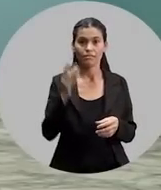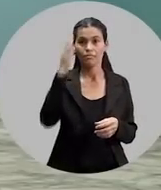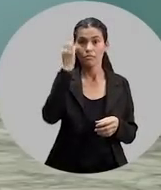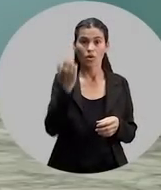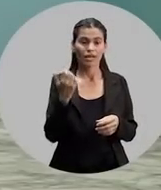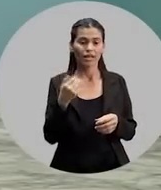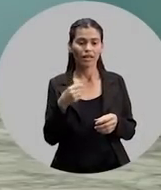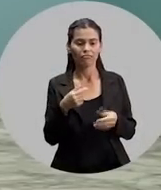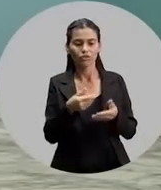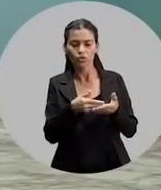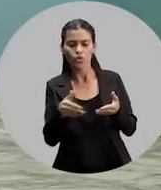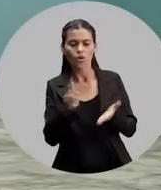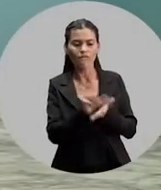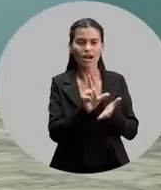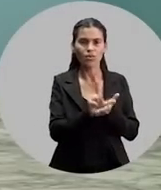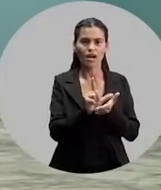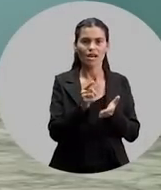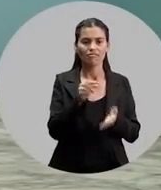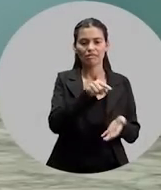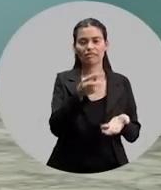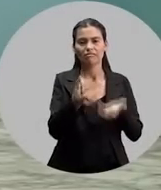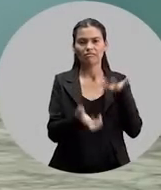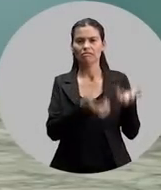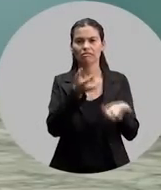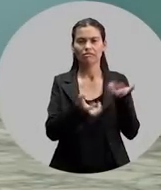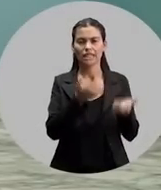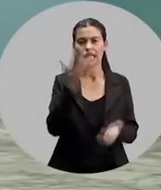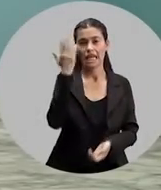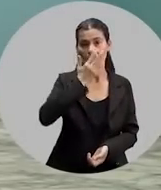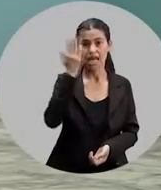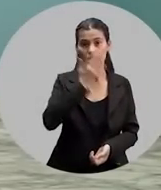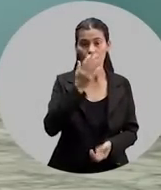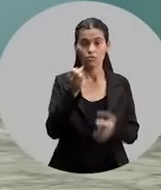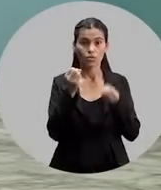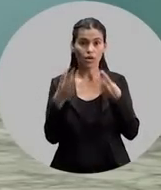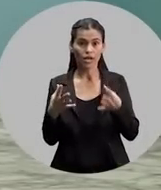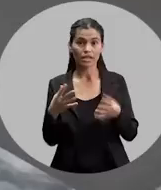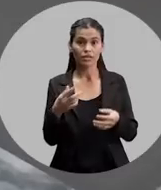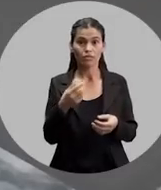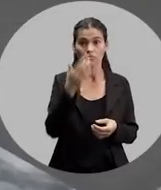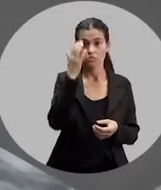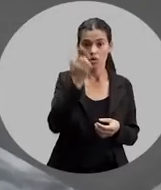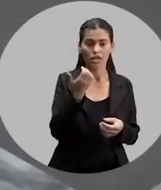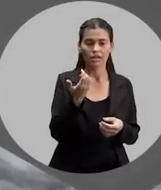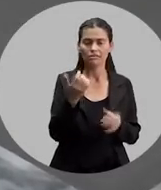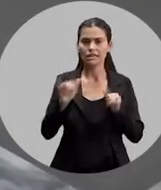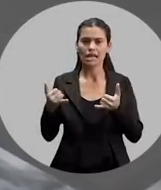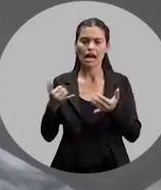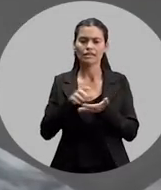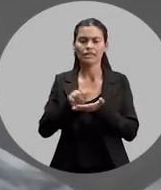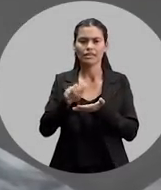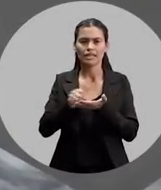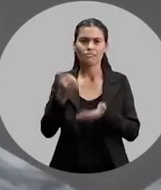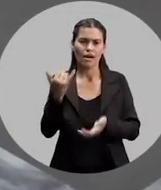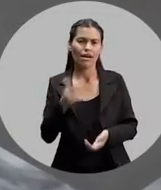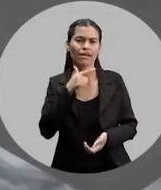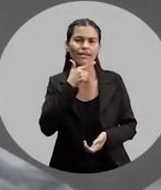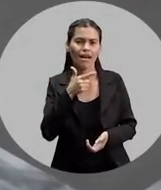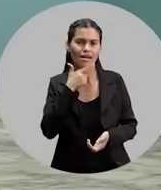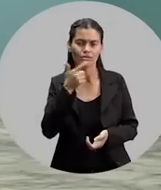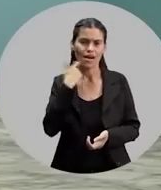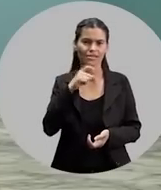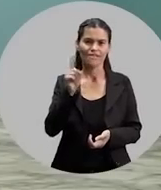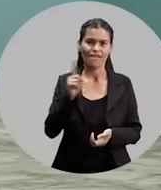espacios vacíos y se quema el recipiente. Entonces, como la chipa tiene grasa, no se